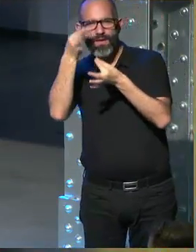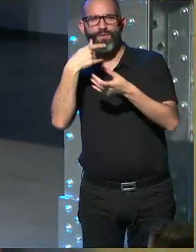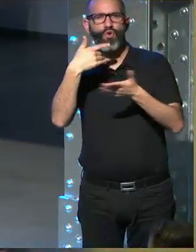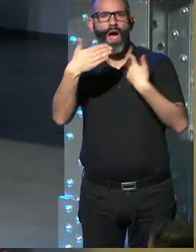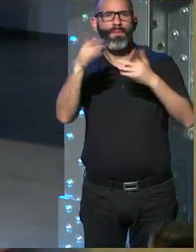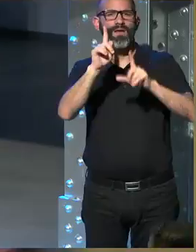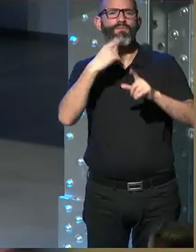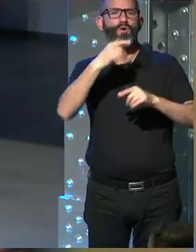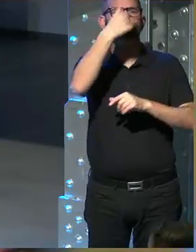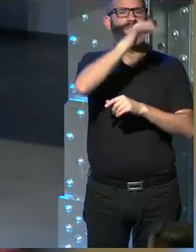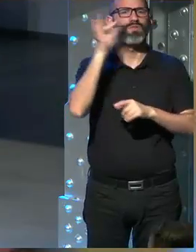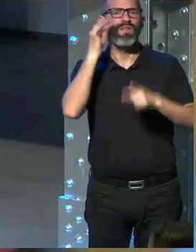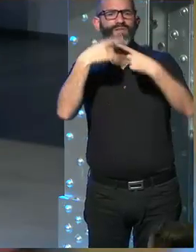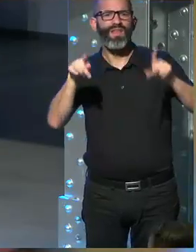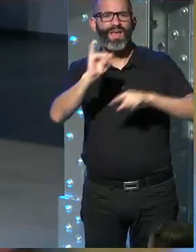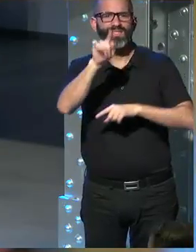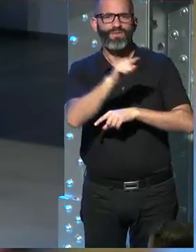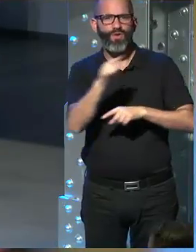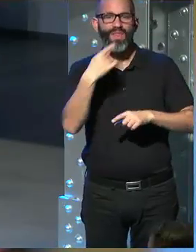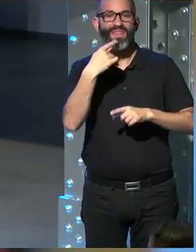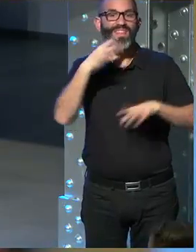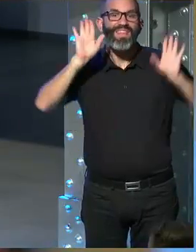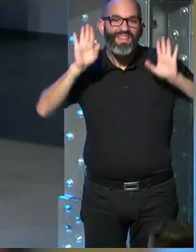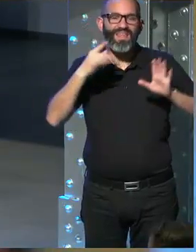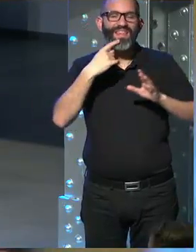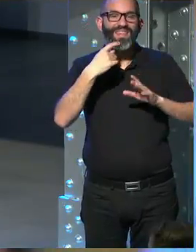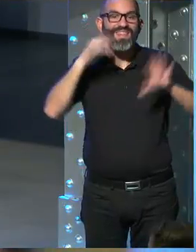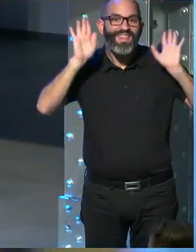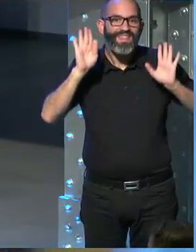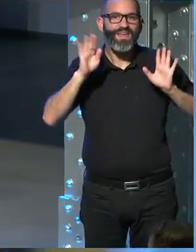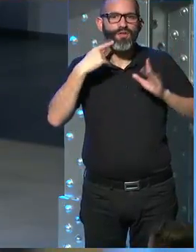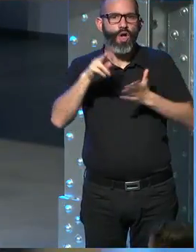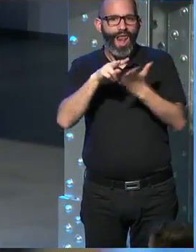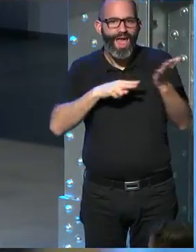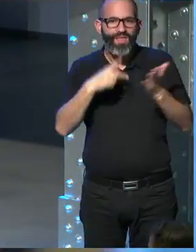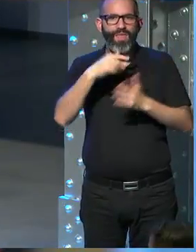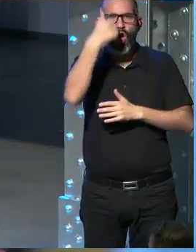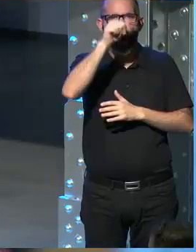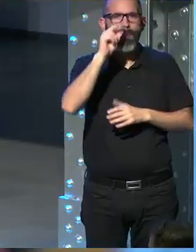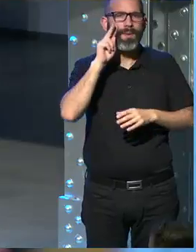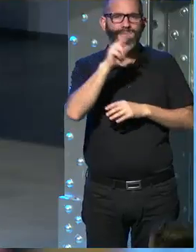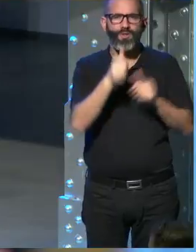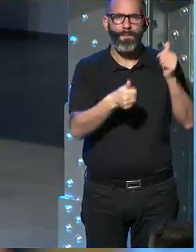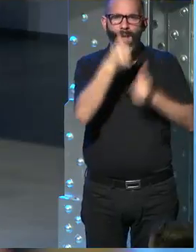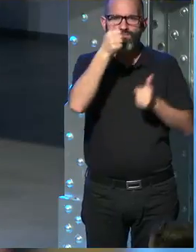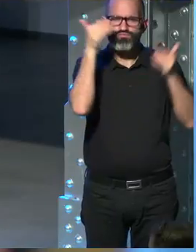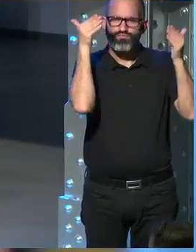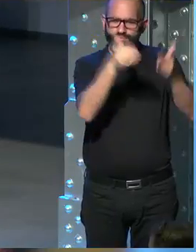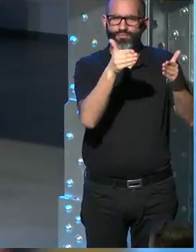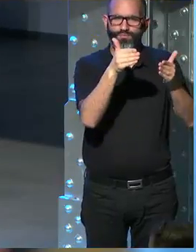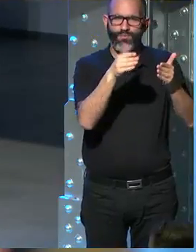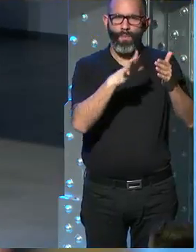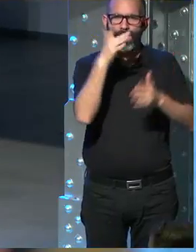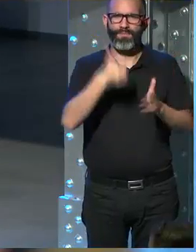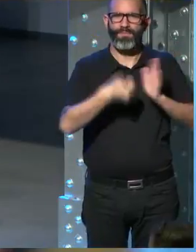y no sé si existe. Se dice que evolutivamente, al menos yo lo he leído, los hombres tienen una visión más precisa porque estaban